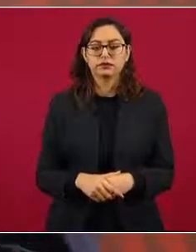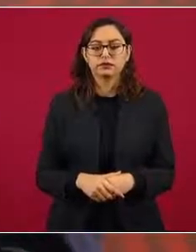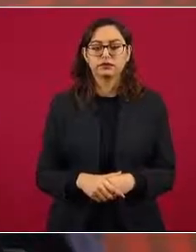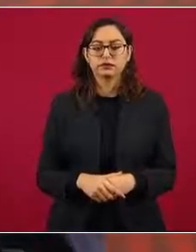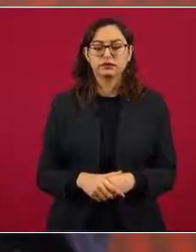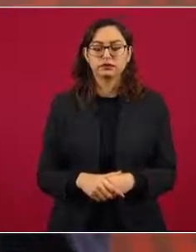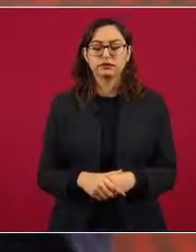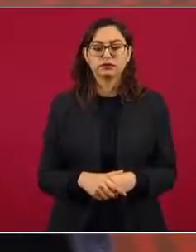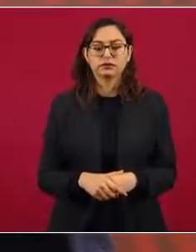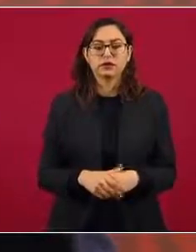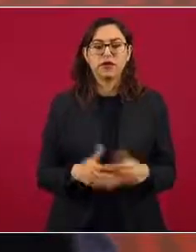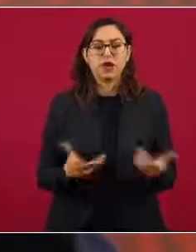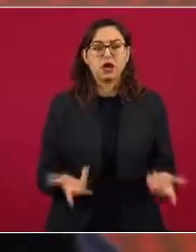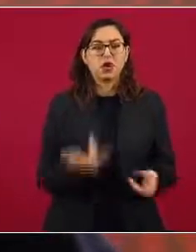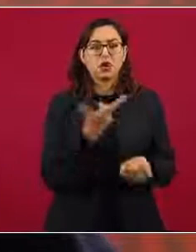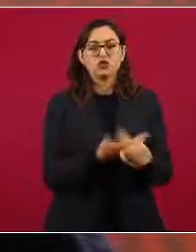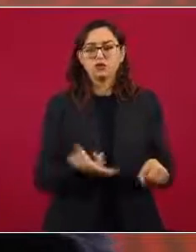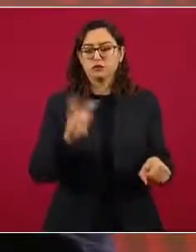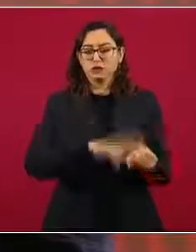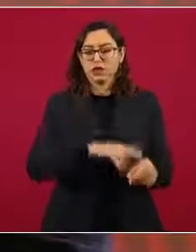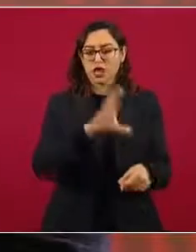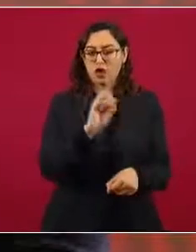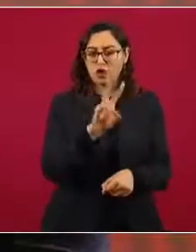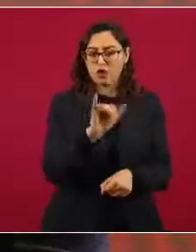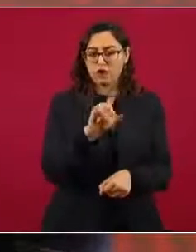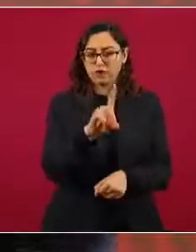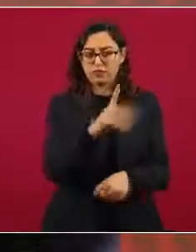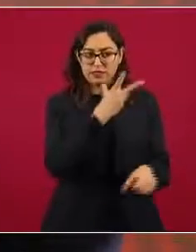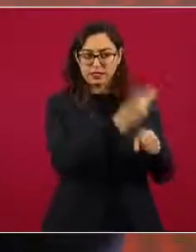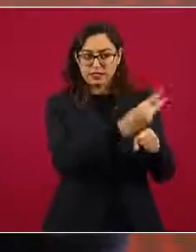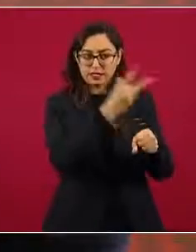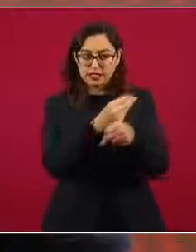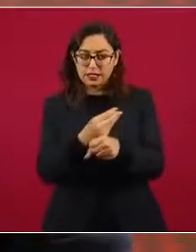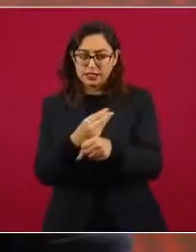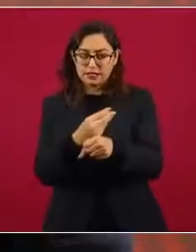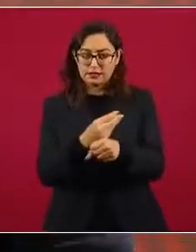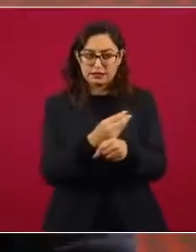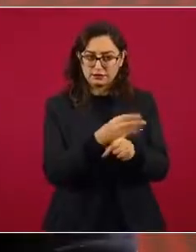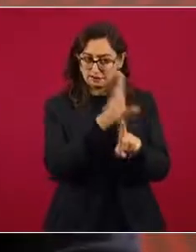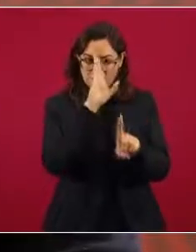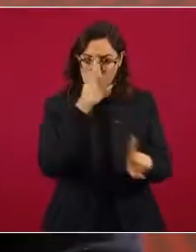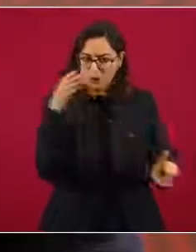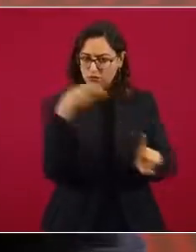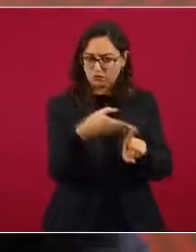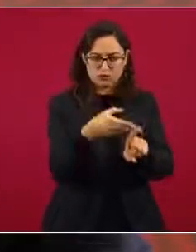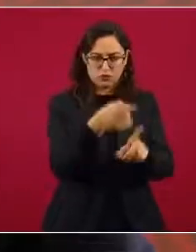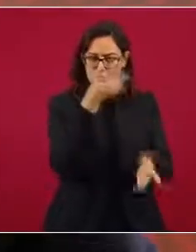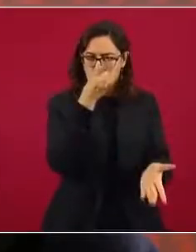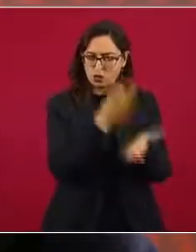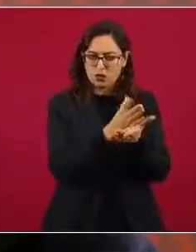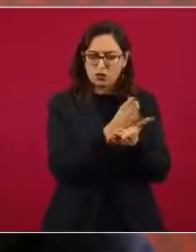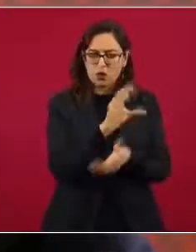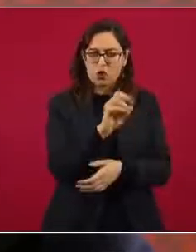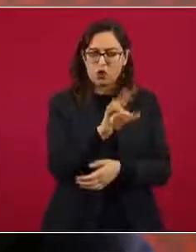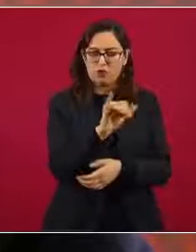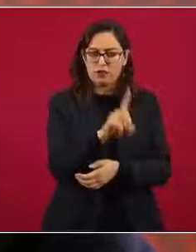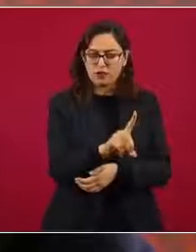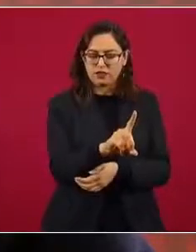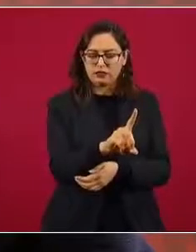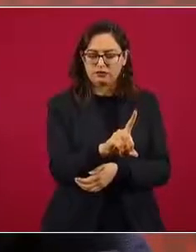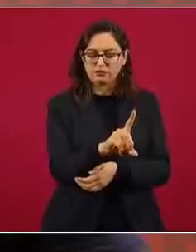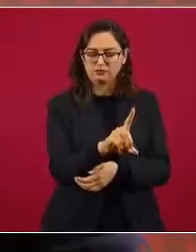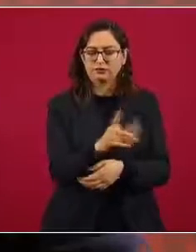hospitales para COVID que fueron reconvertidos con ese propósito en una